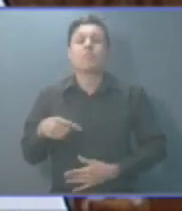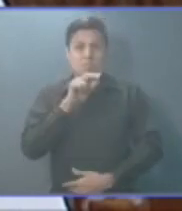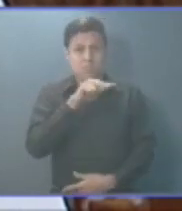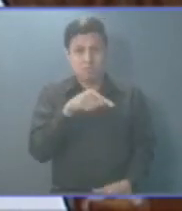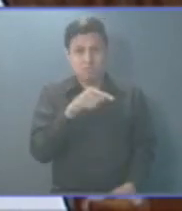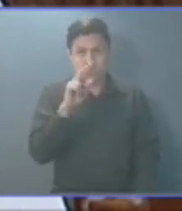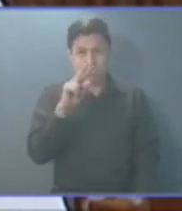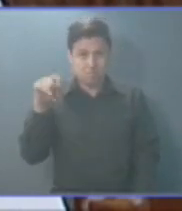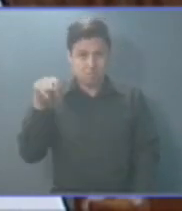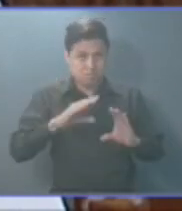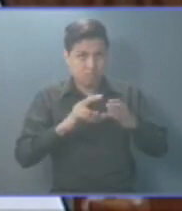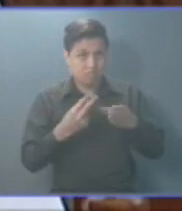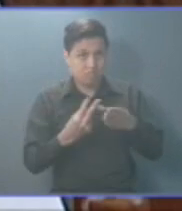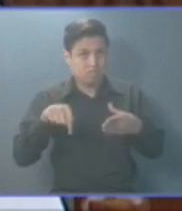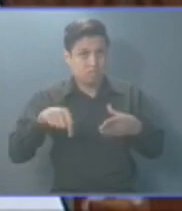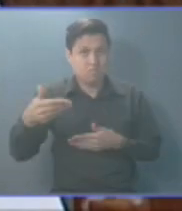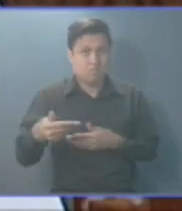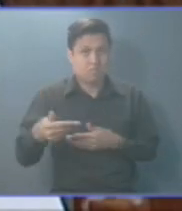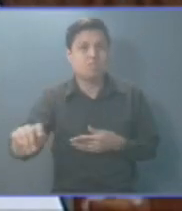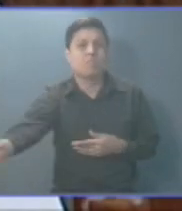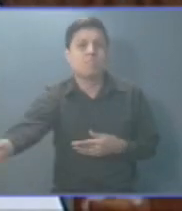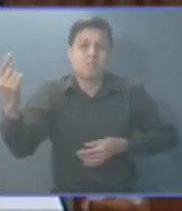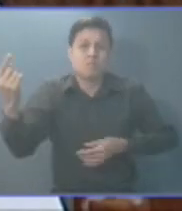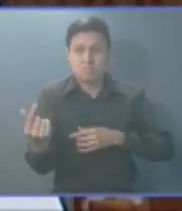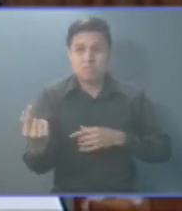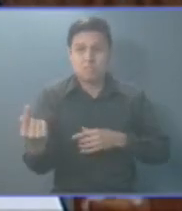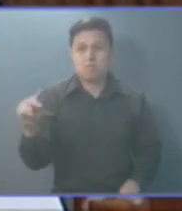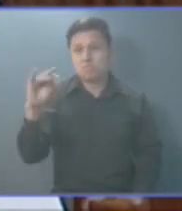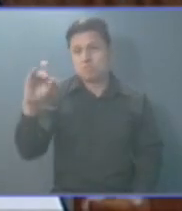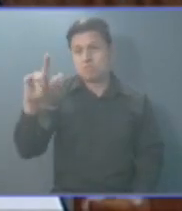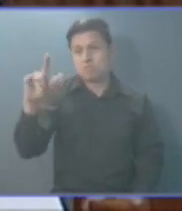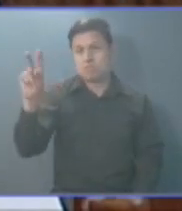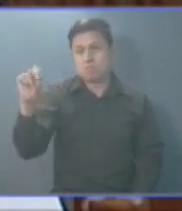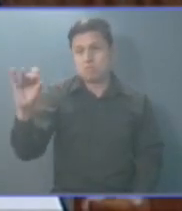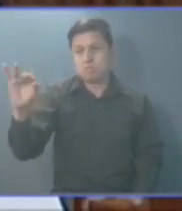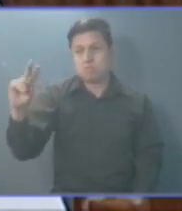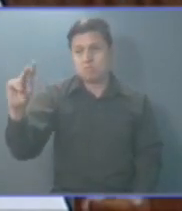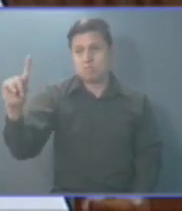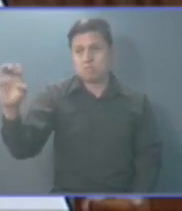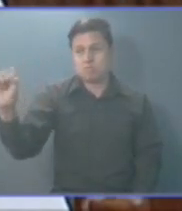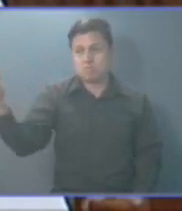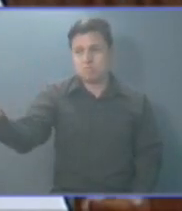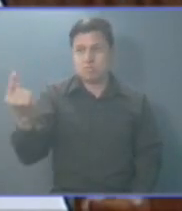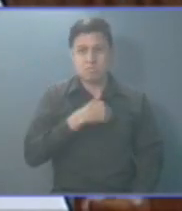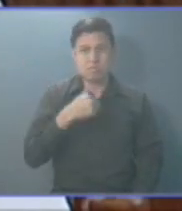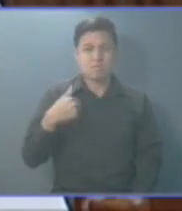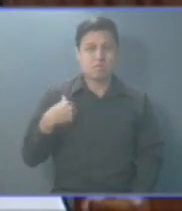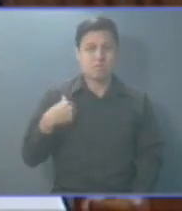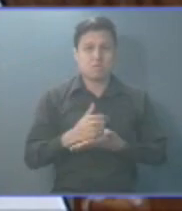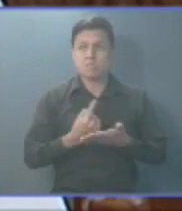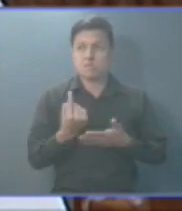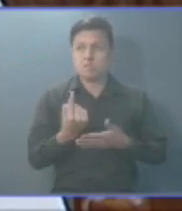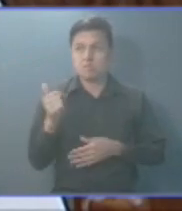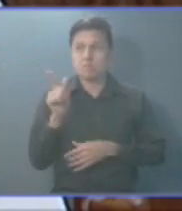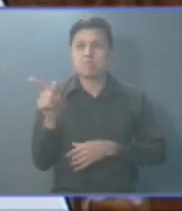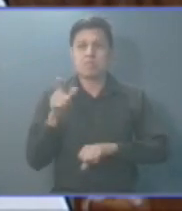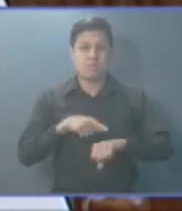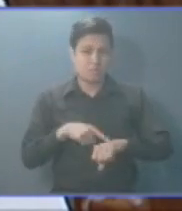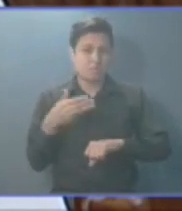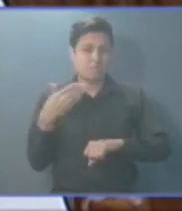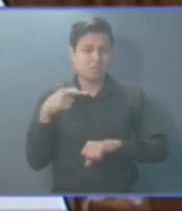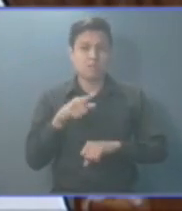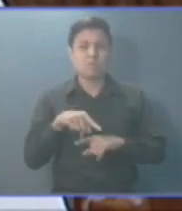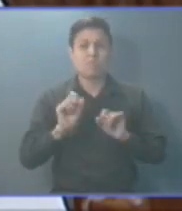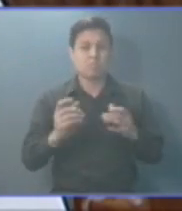suscrita comisión recibió al licenciado Nelson Eduardo Fuentes Mengíbar, ministro de Hacienda, en esa fecha,